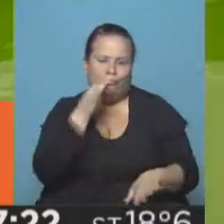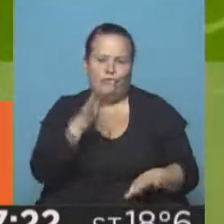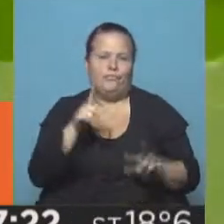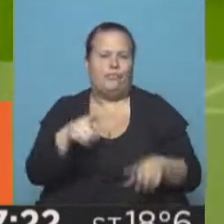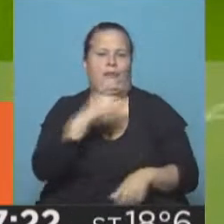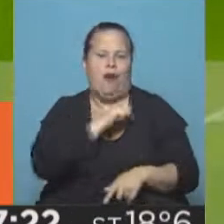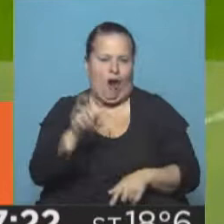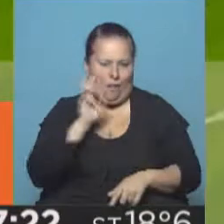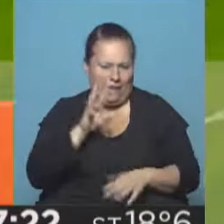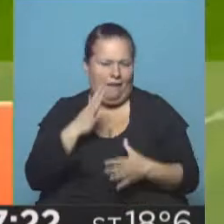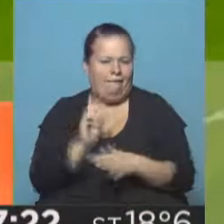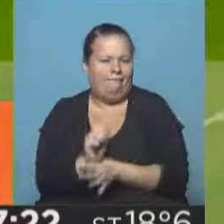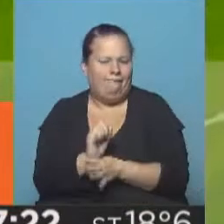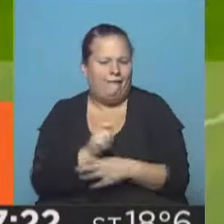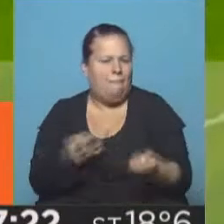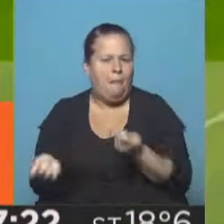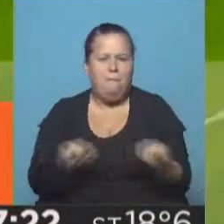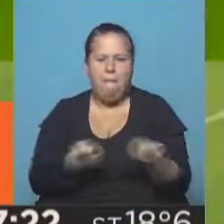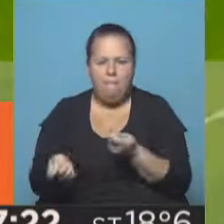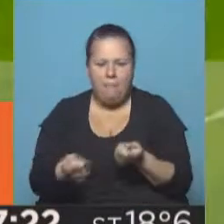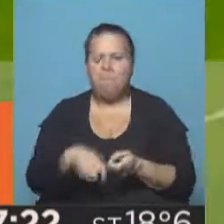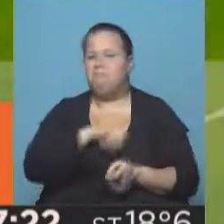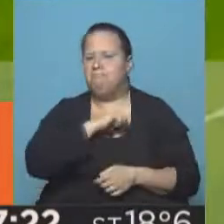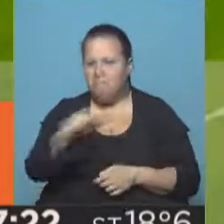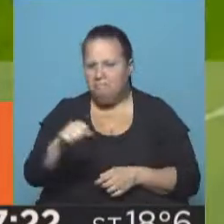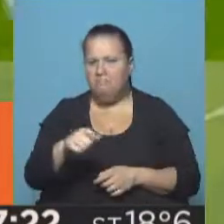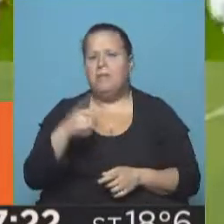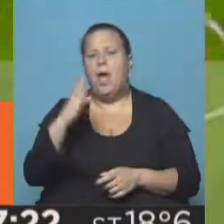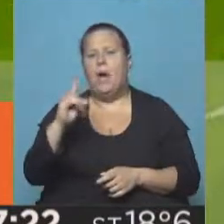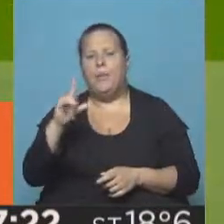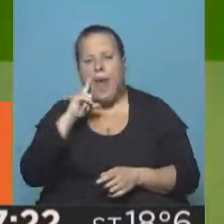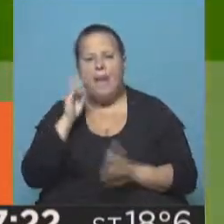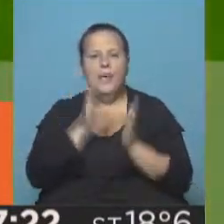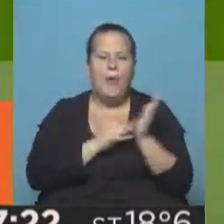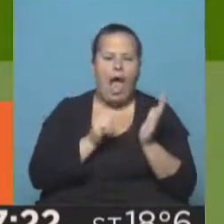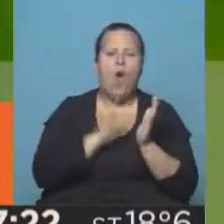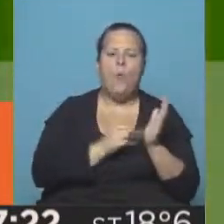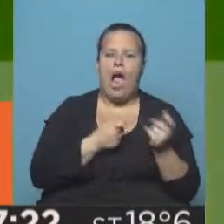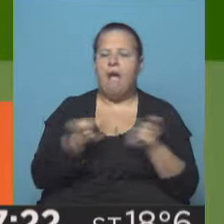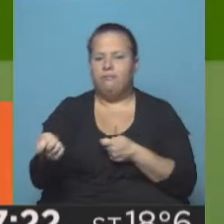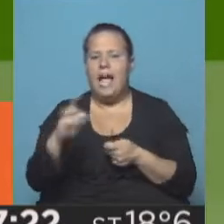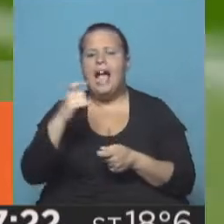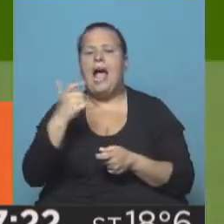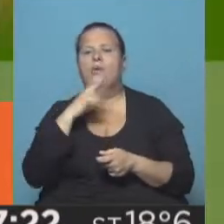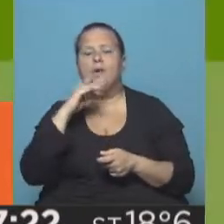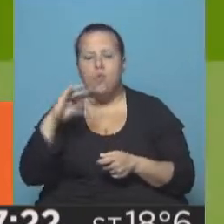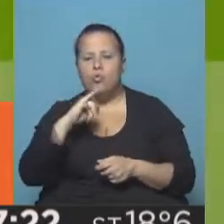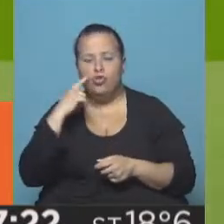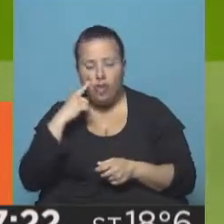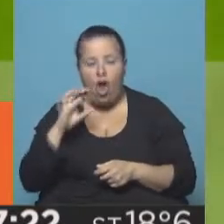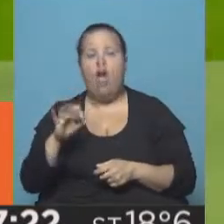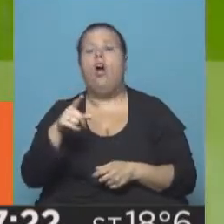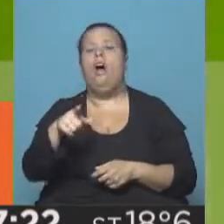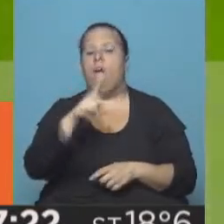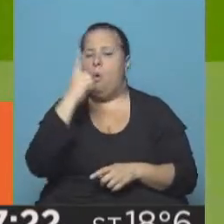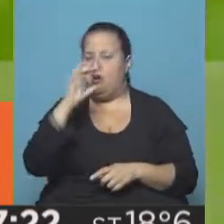primer gol. Fíjense la calidad de los toques, la devolución de la pared entre Blandi y Blanco. Blanco que lo habilita Martín Cauterucho y de esta manera el